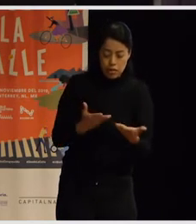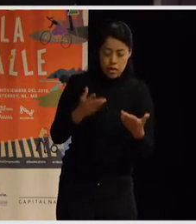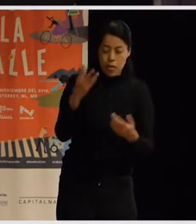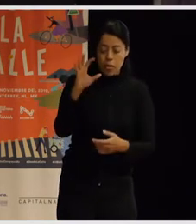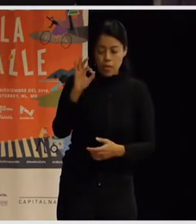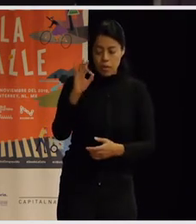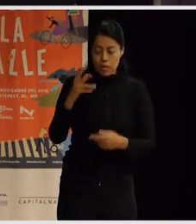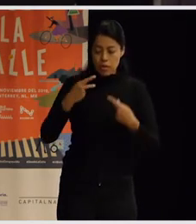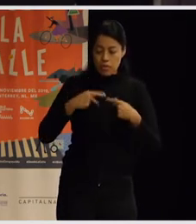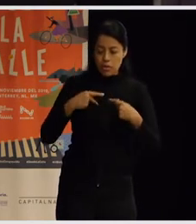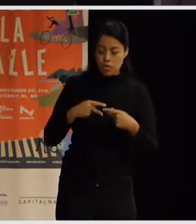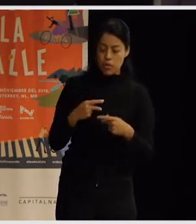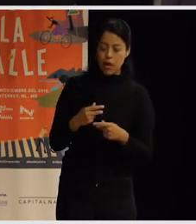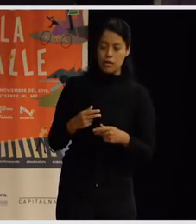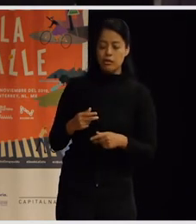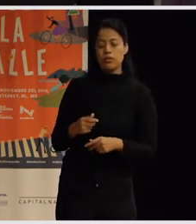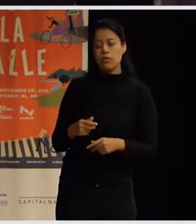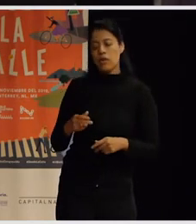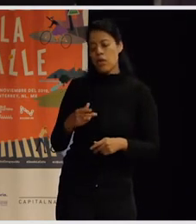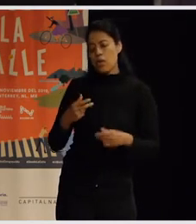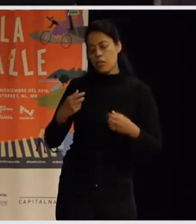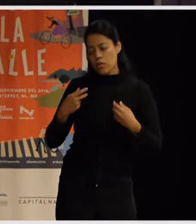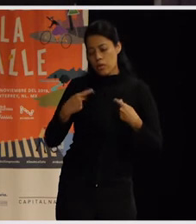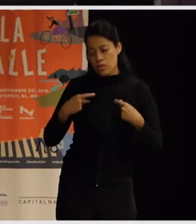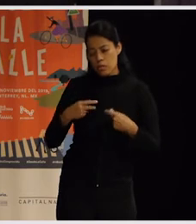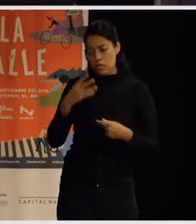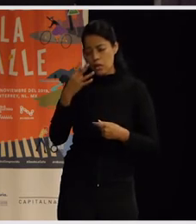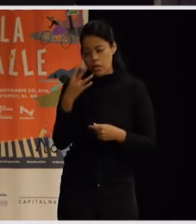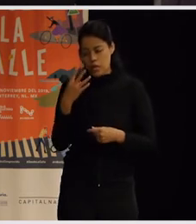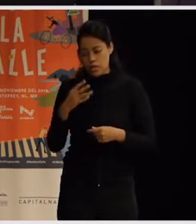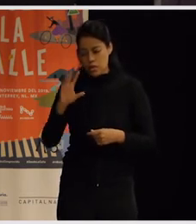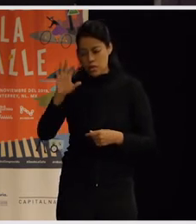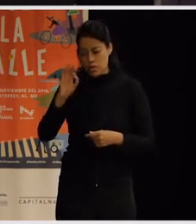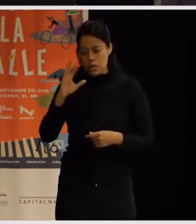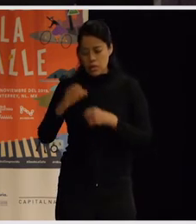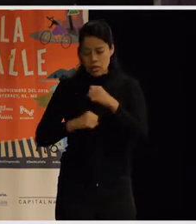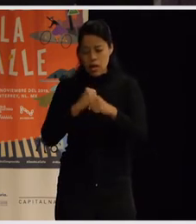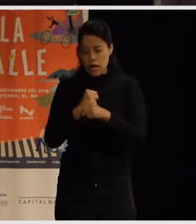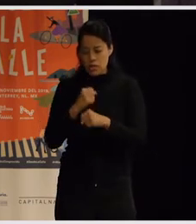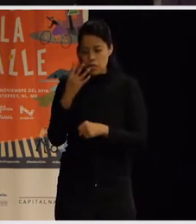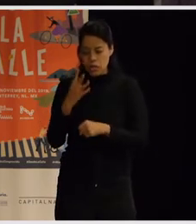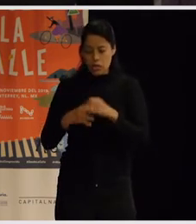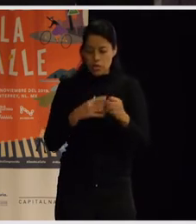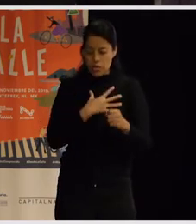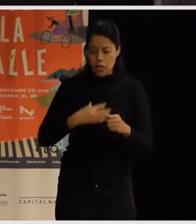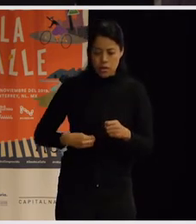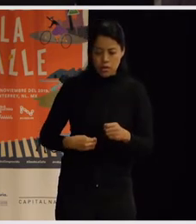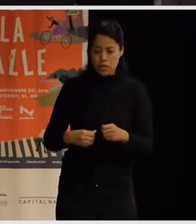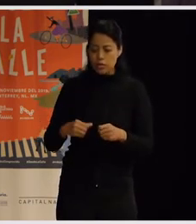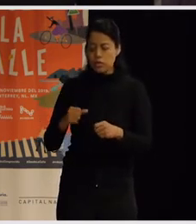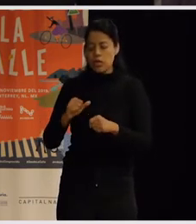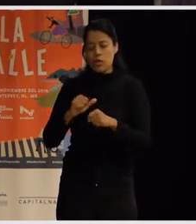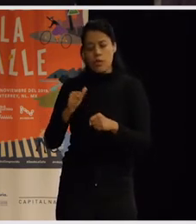que que mataron un chavo de 40 años con cuatro hijos en su carril correcto todo los días a trabajar y un señor simplemente le